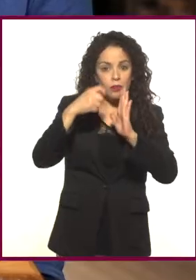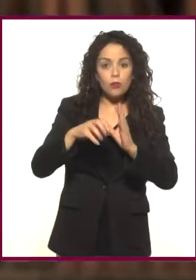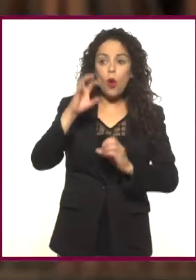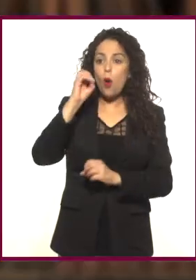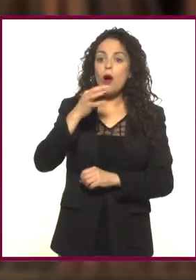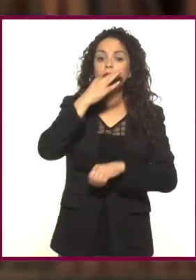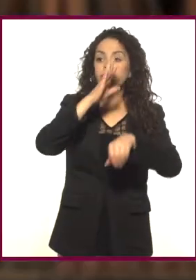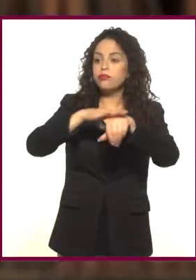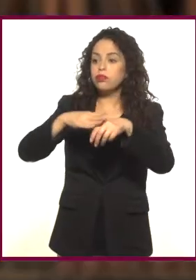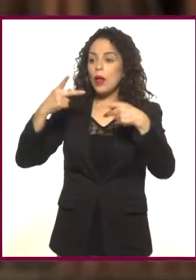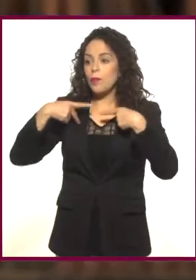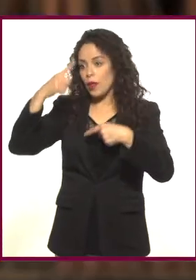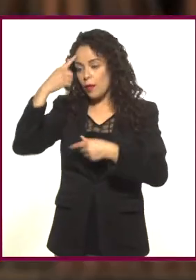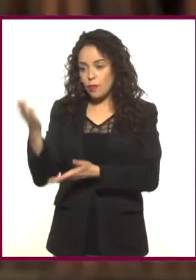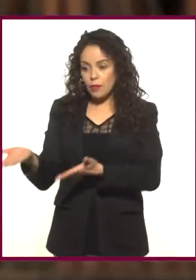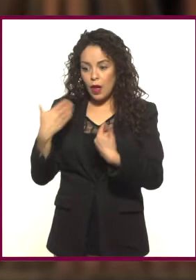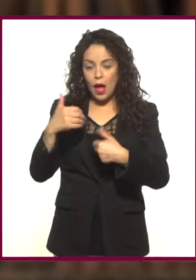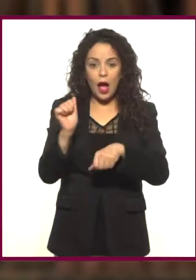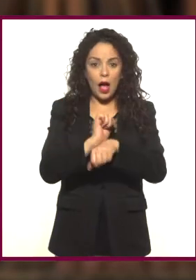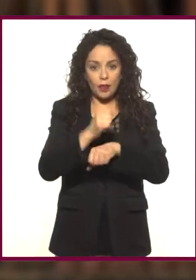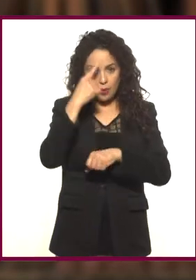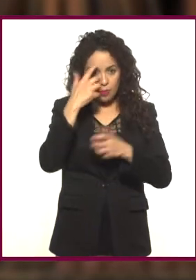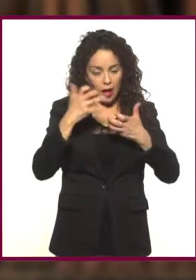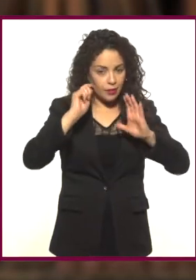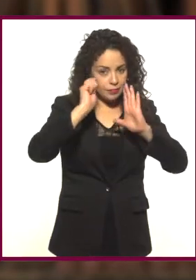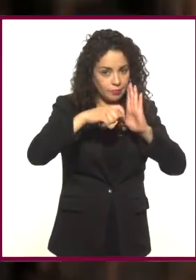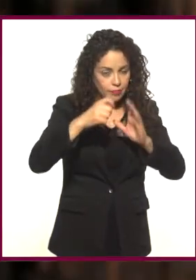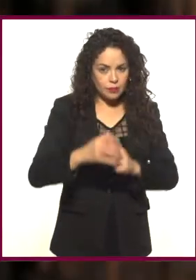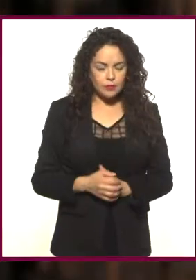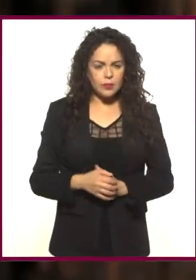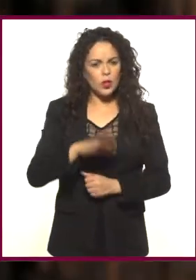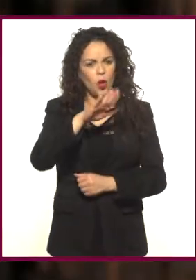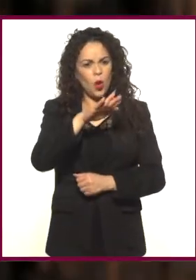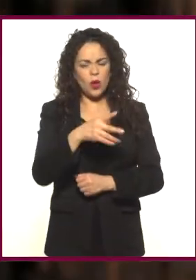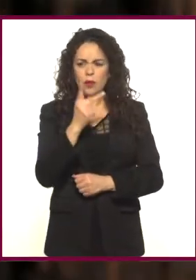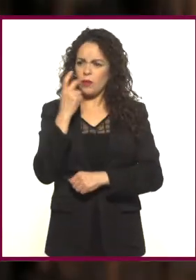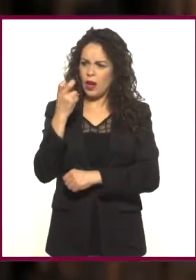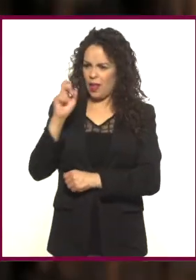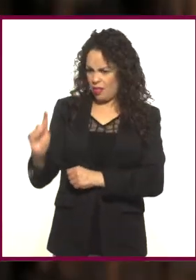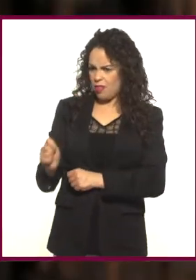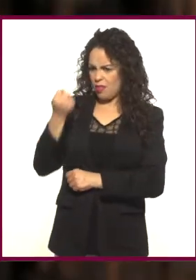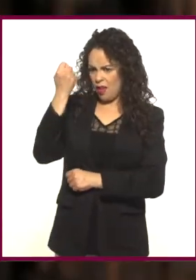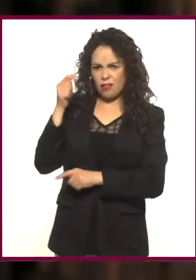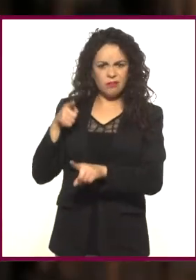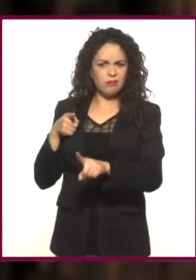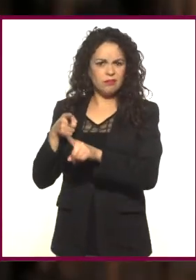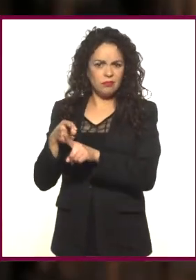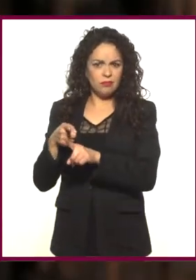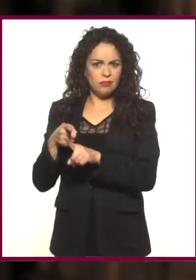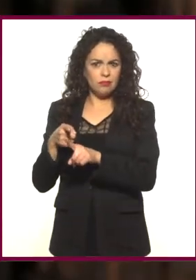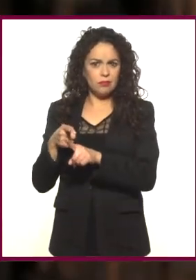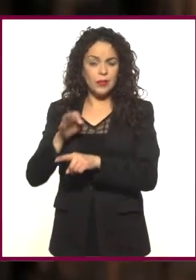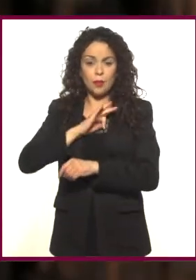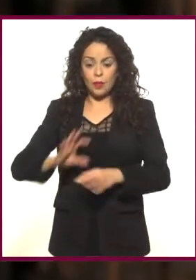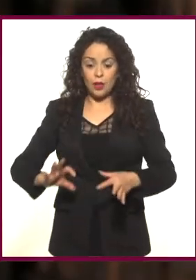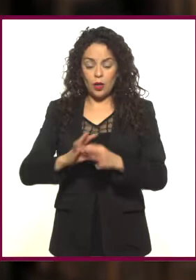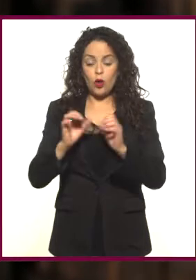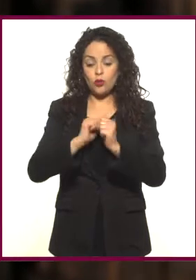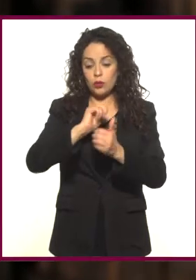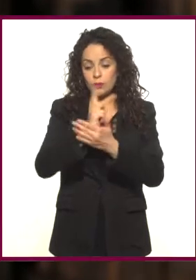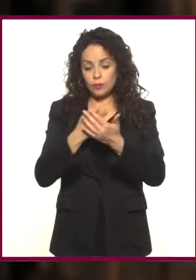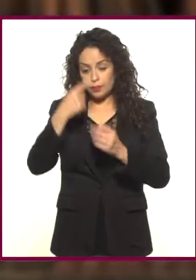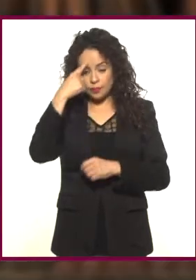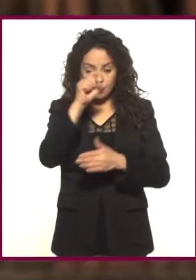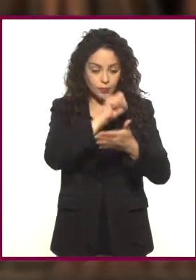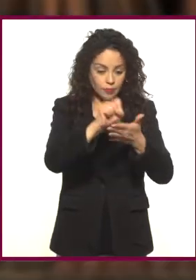Oye, ¿y eso no le da otro punto a la tecnología? Digamos que comparte el punto con los programas de escritura de guión. ¿Cómo ves?